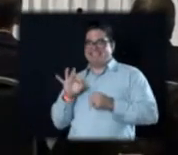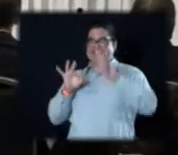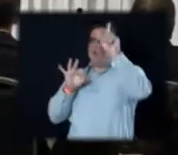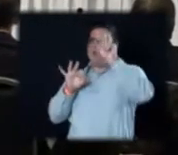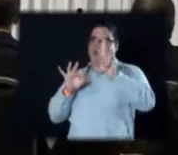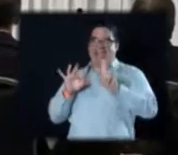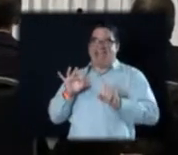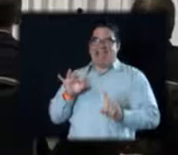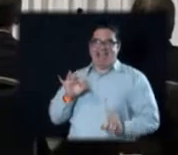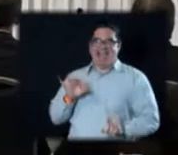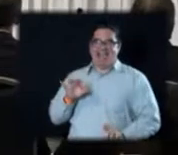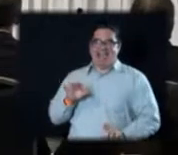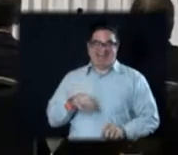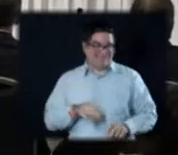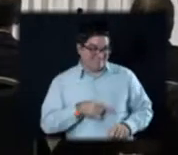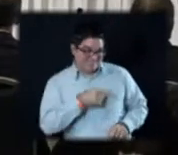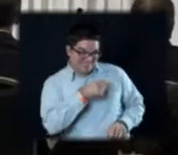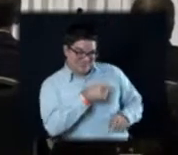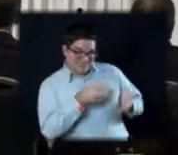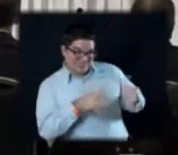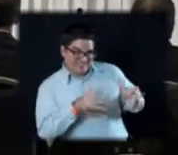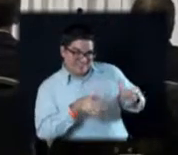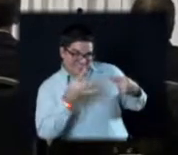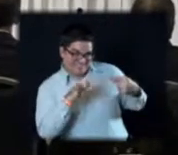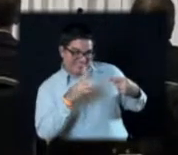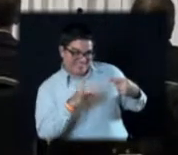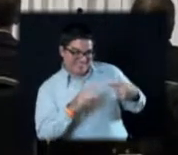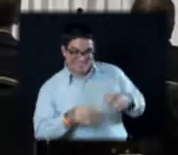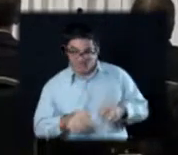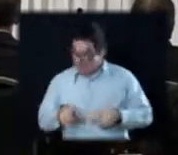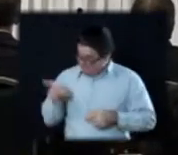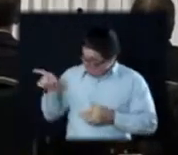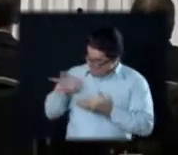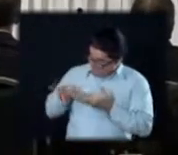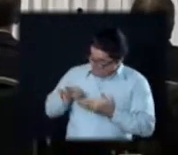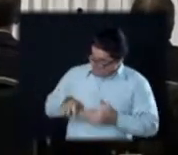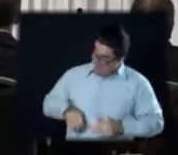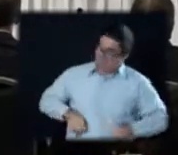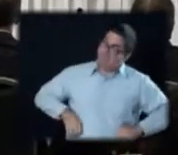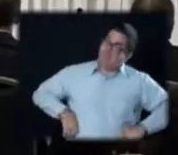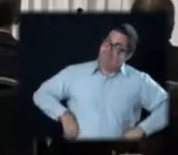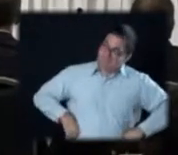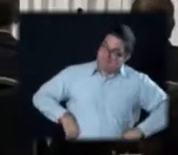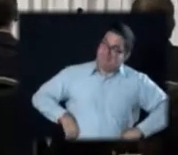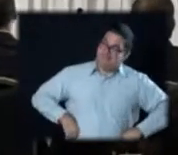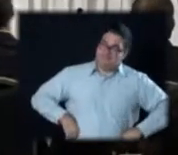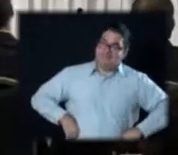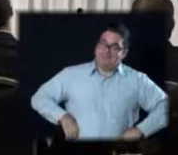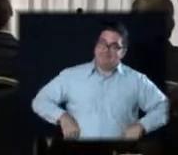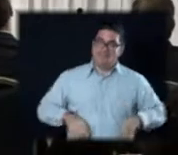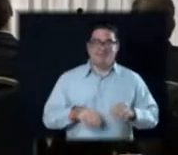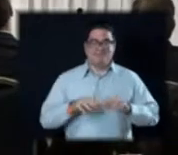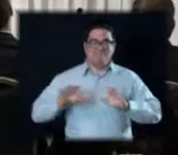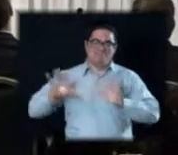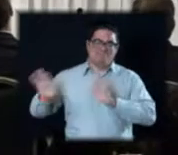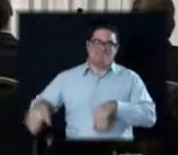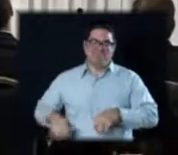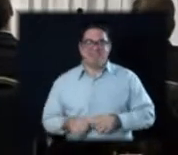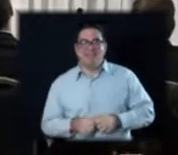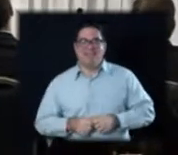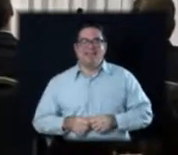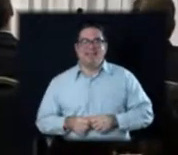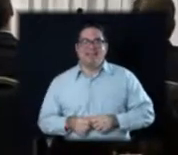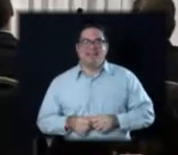me parece el comentario de las 19 preguntas fue un reto. Bueno, ya van 18, o sea que las